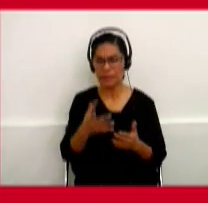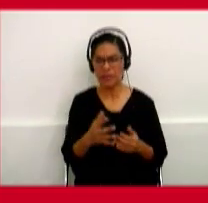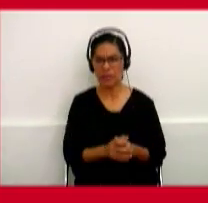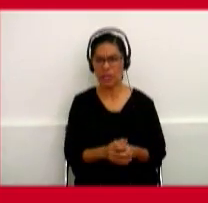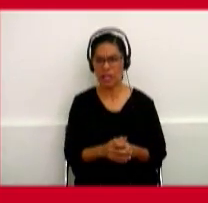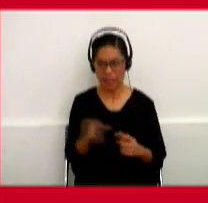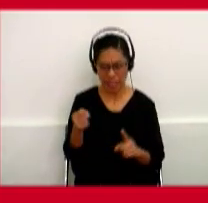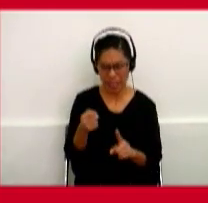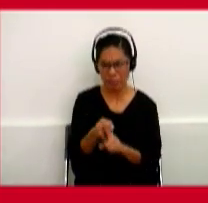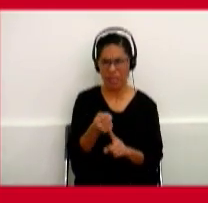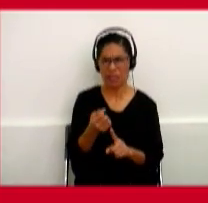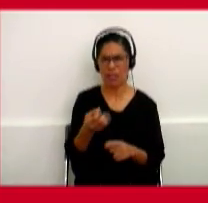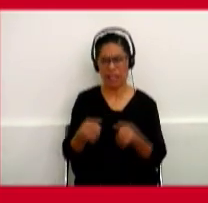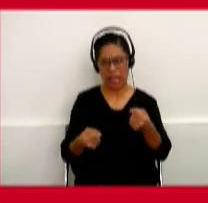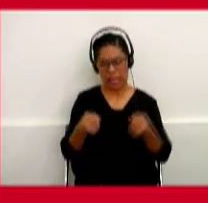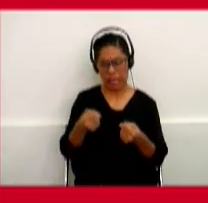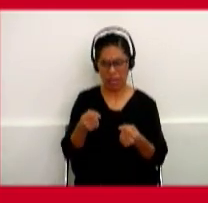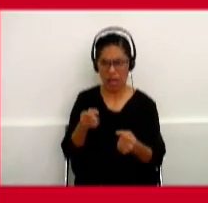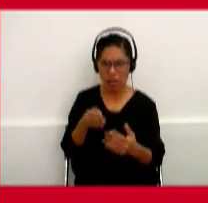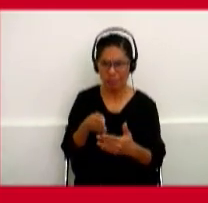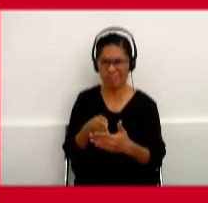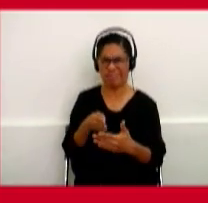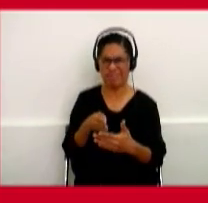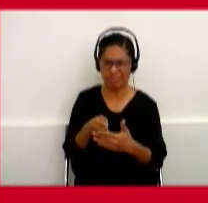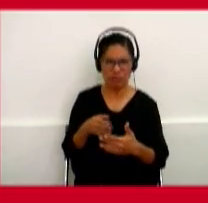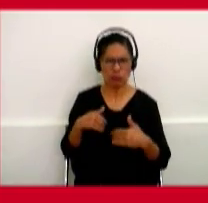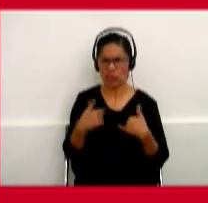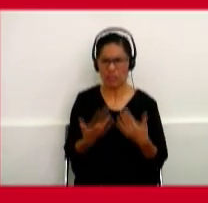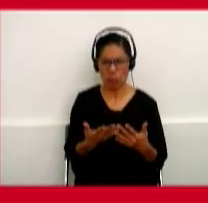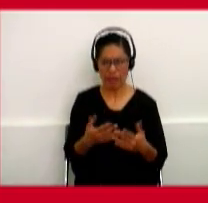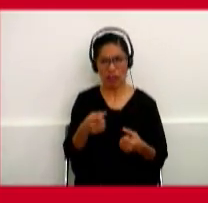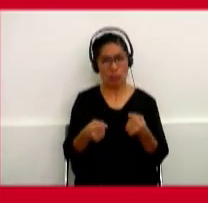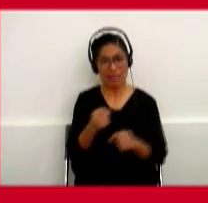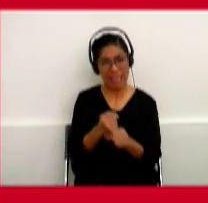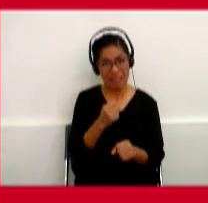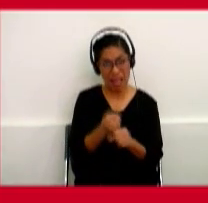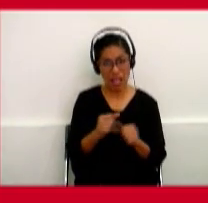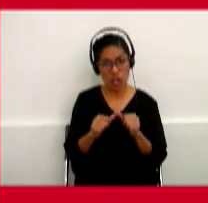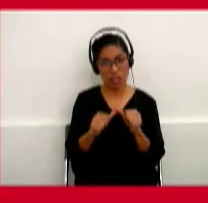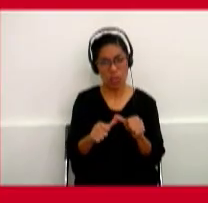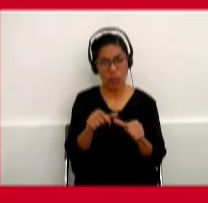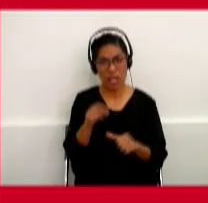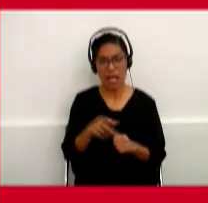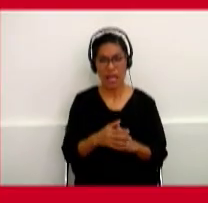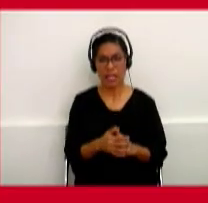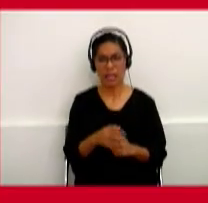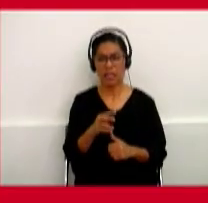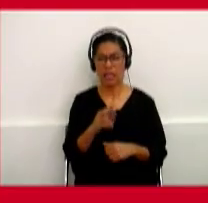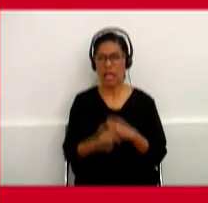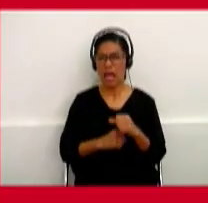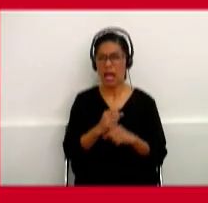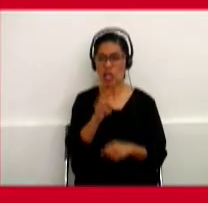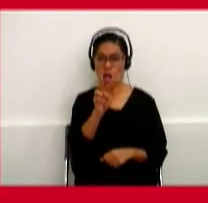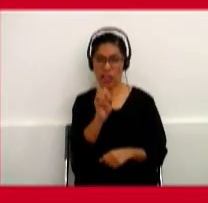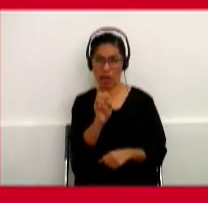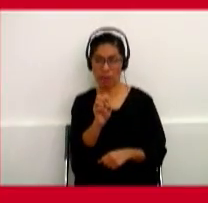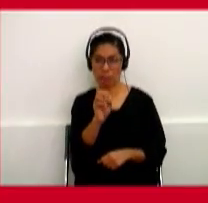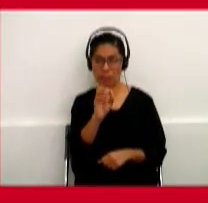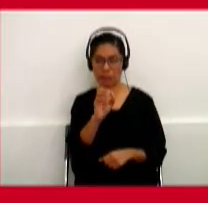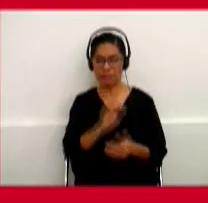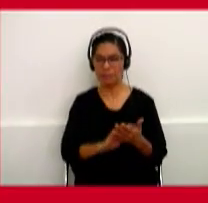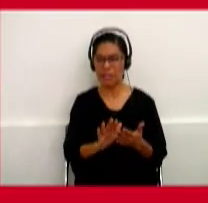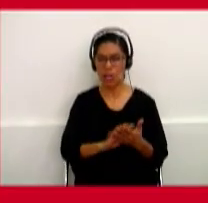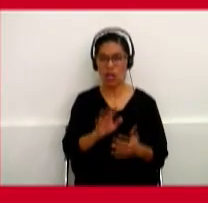las paradas. Algunos estudios realizados por Oxford Economics han mostrado que desde el 2000 compañías